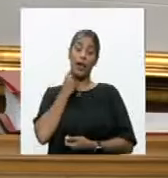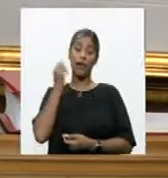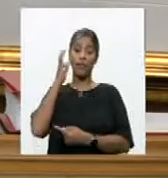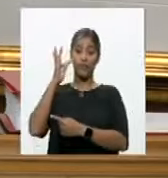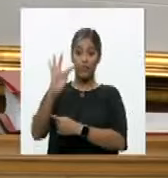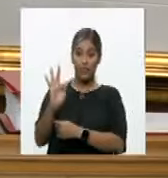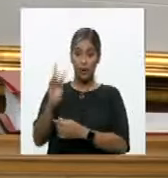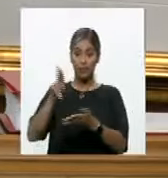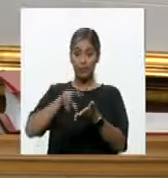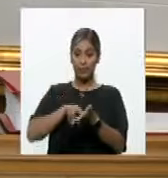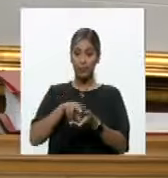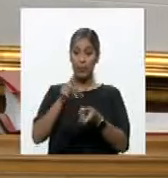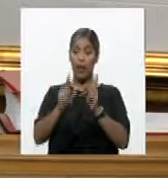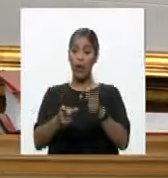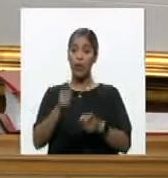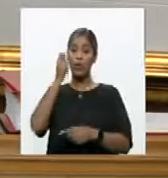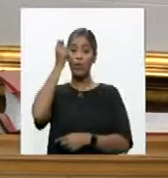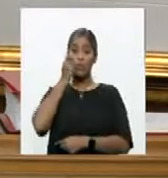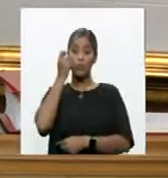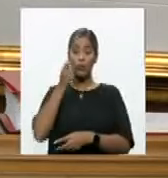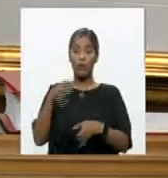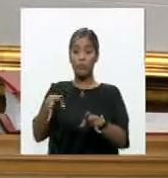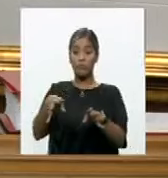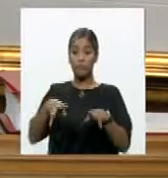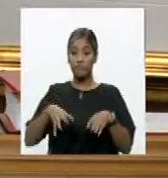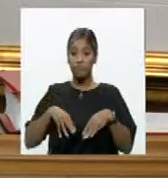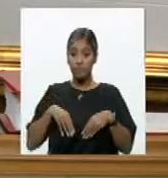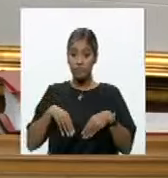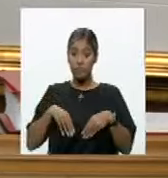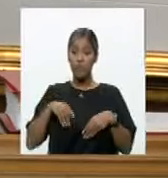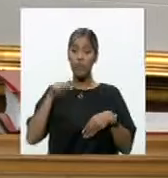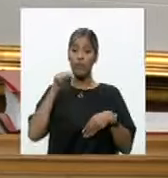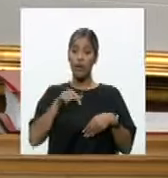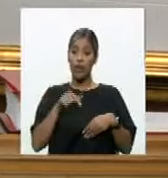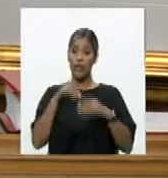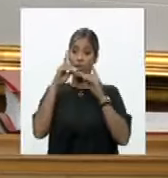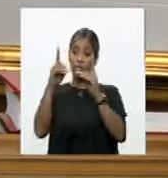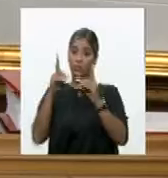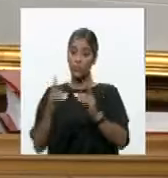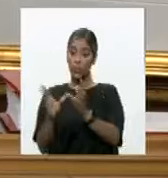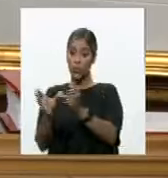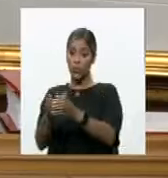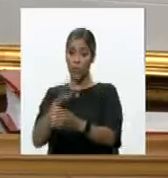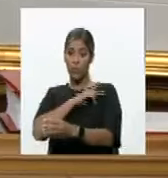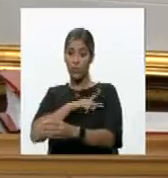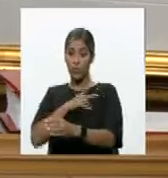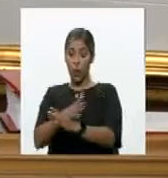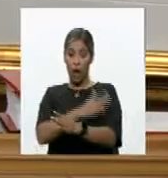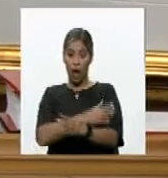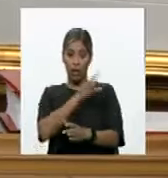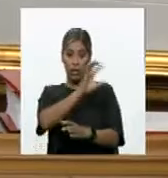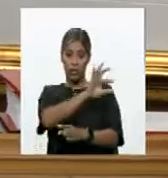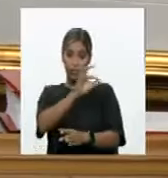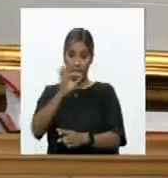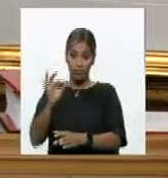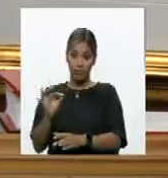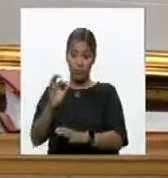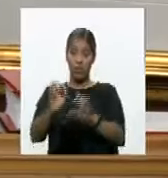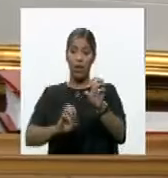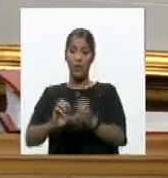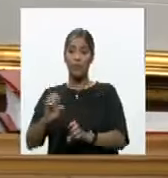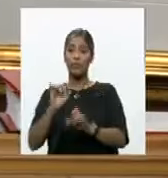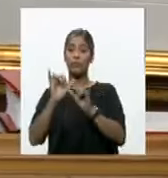honorables diputadas y los honorables diputados que estén a favor de la designación